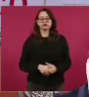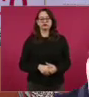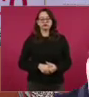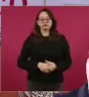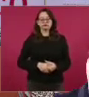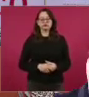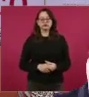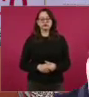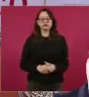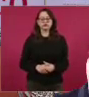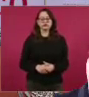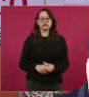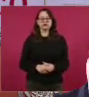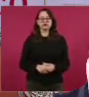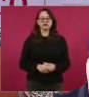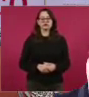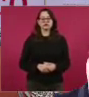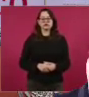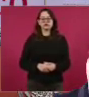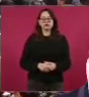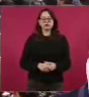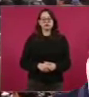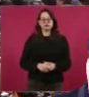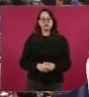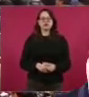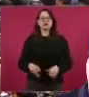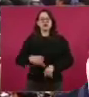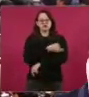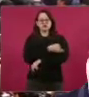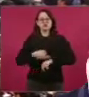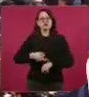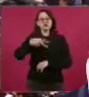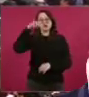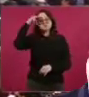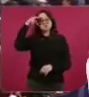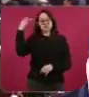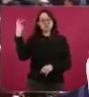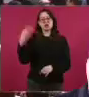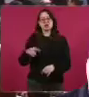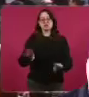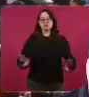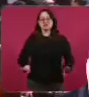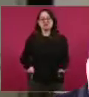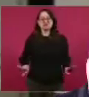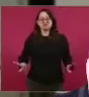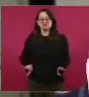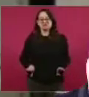y en especial la familia mexicana.